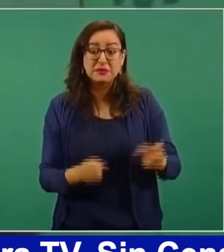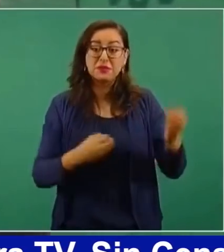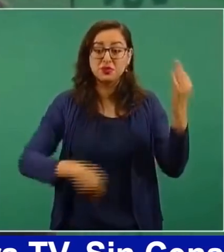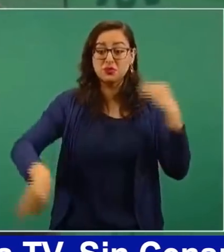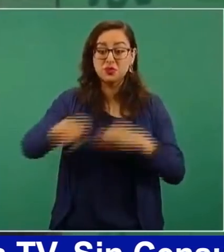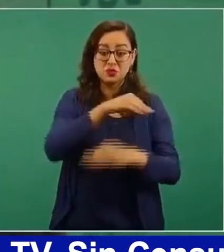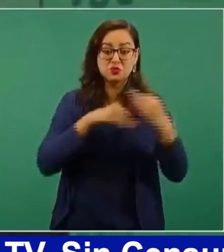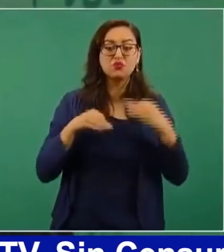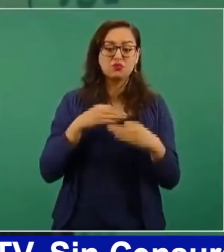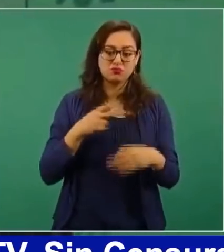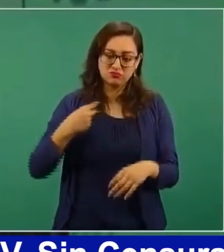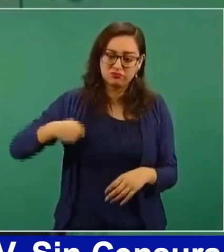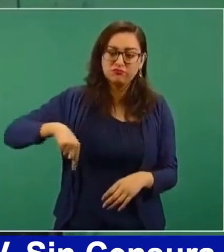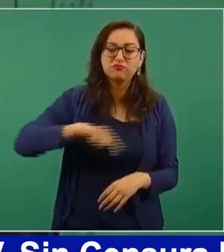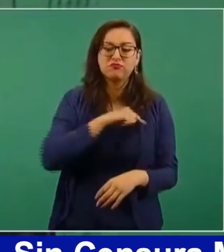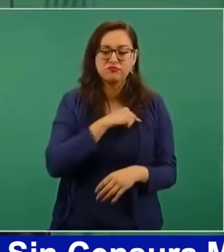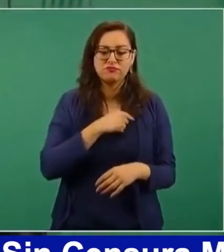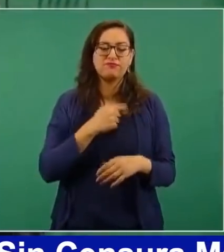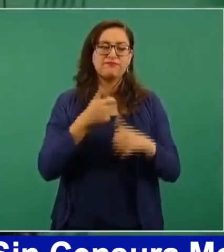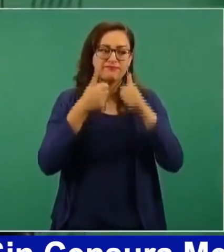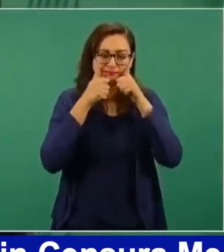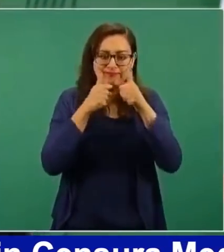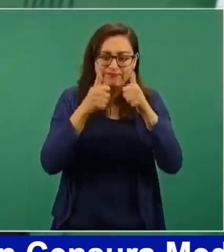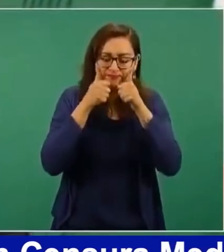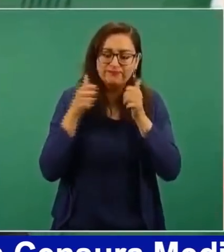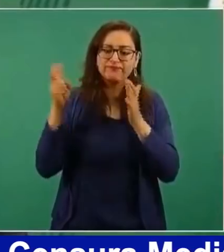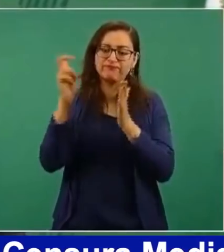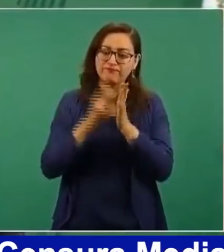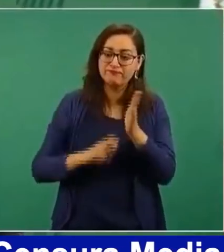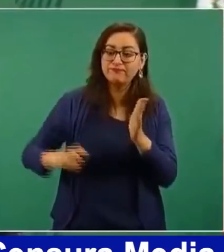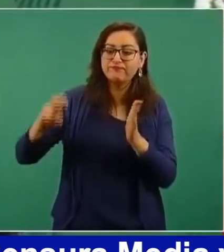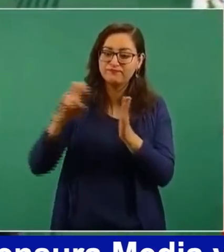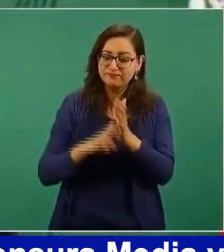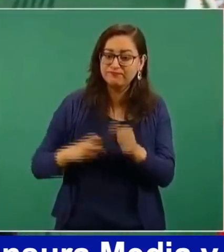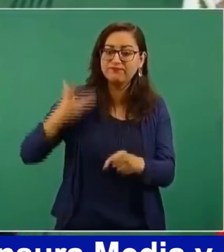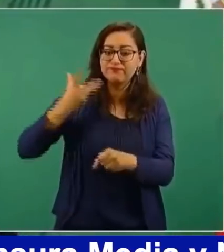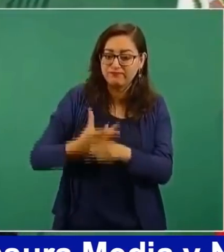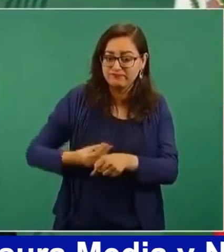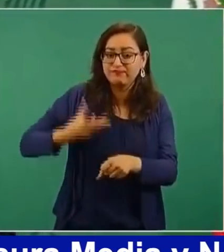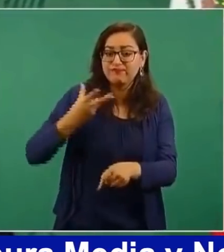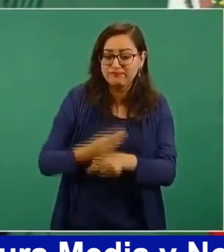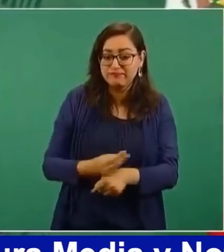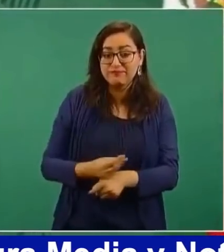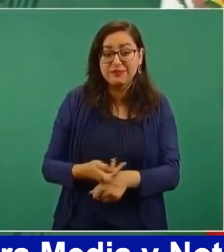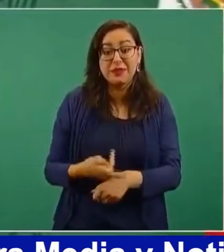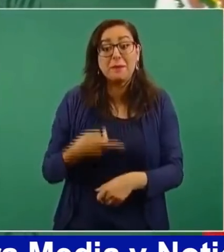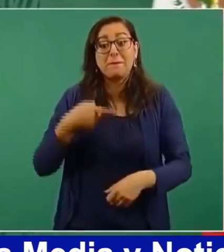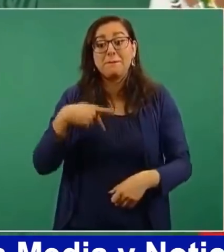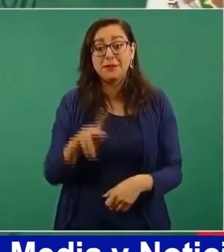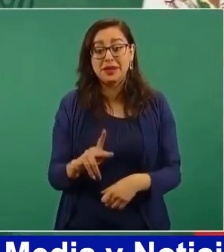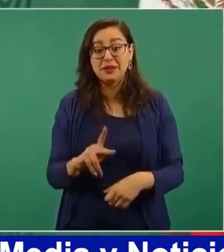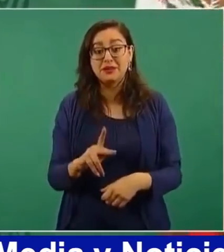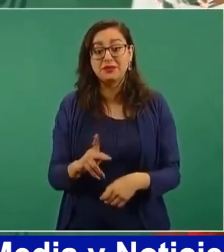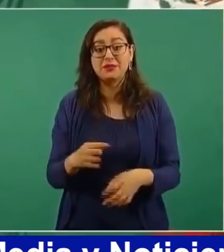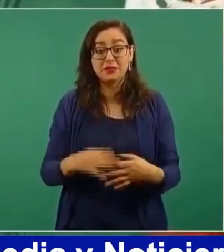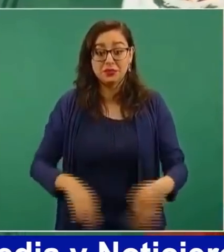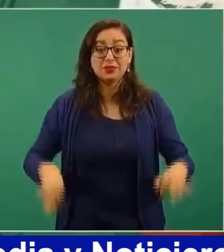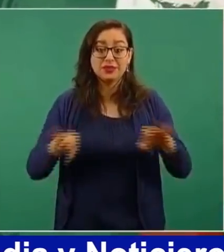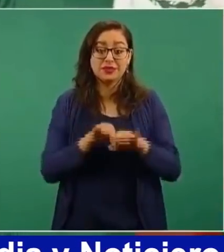atender. Va a necesitar de inversión.